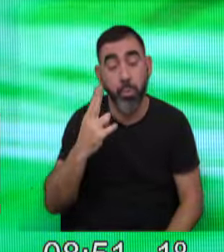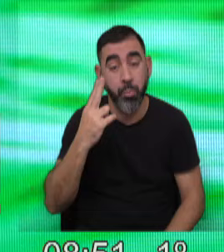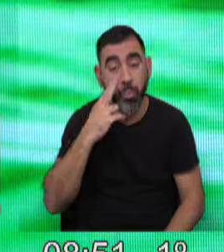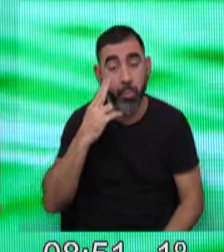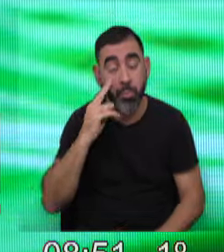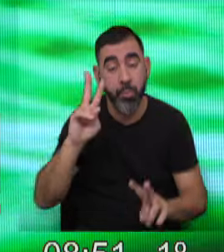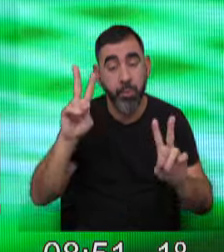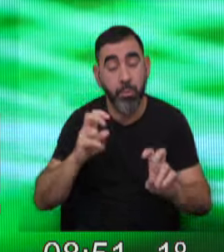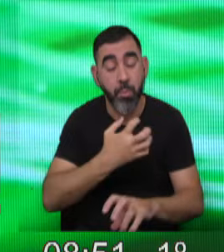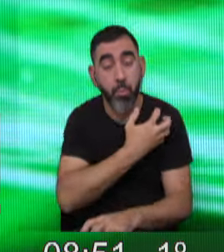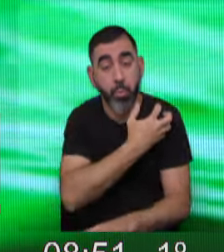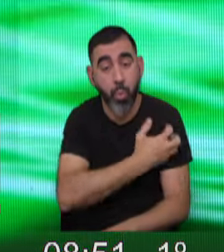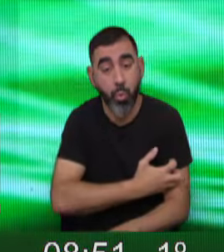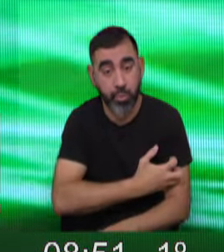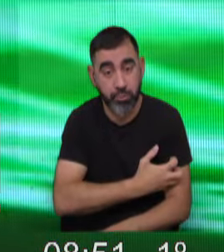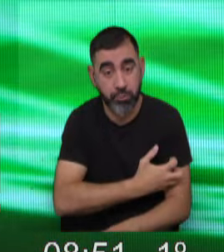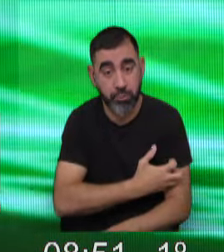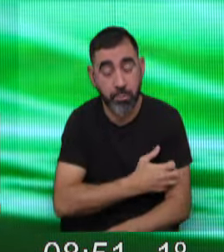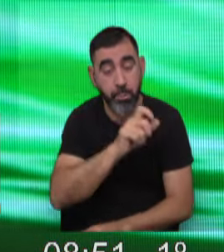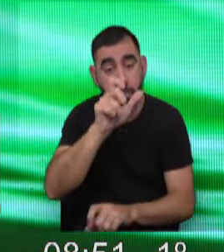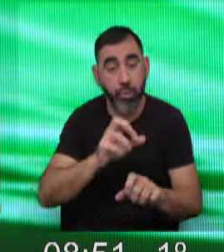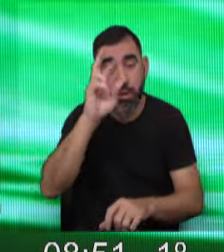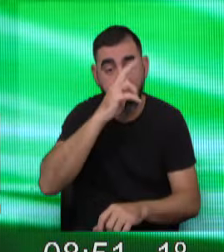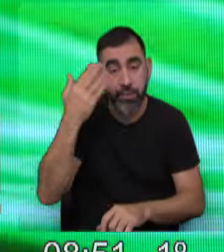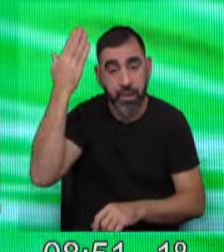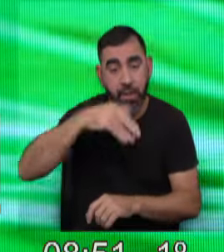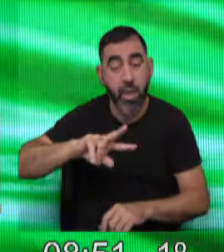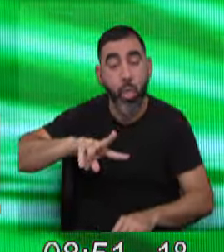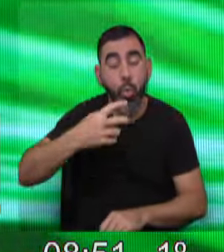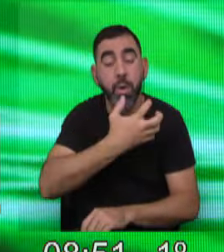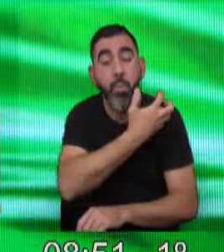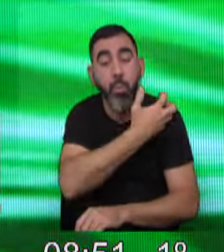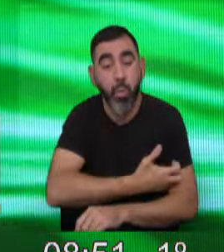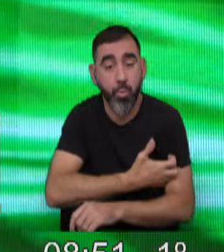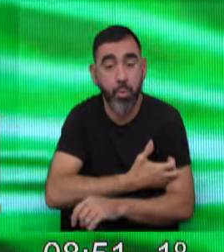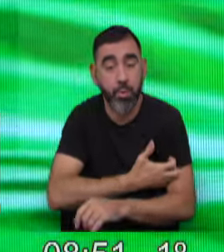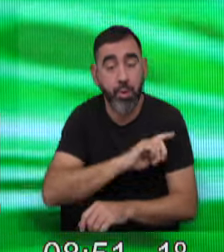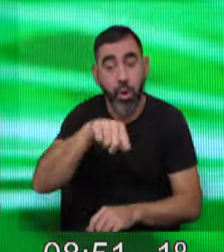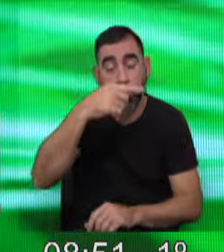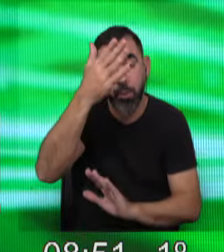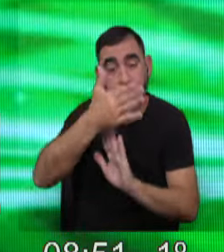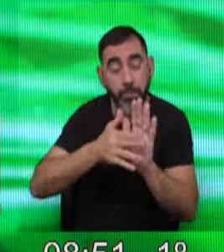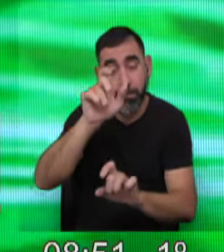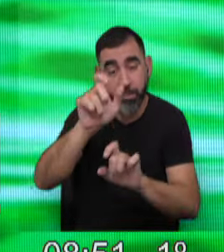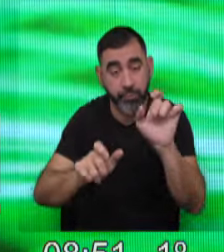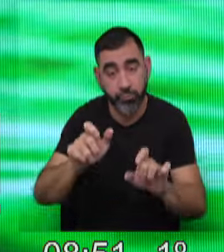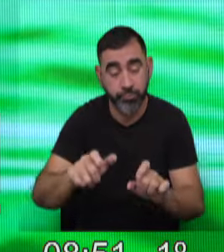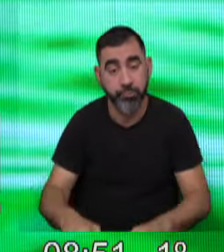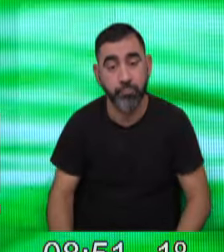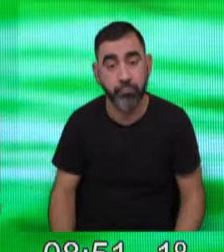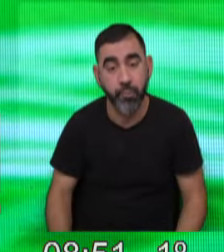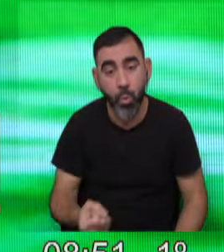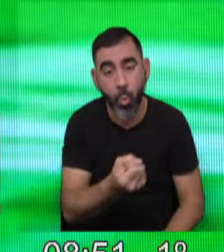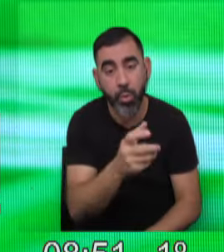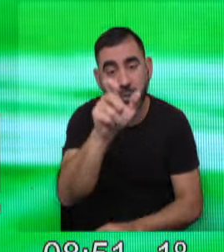estructural respecto a la pobreza. Bien, la población afrodescendiente es el doble de pobre que el resto de la población. ¿Sabe cuántas